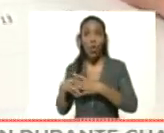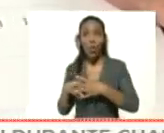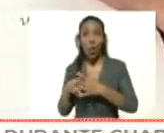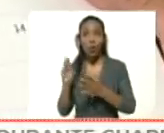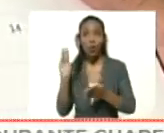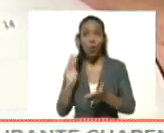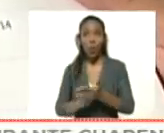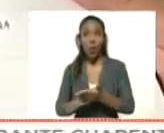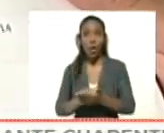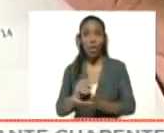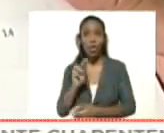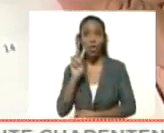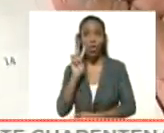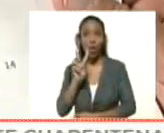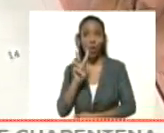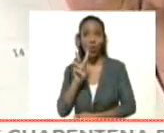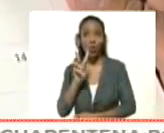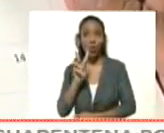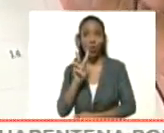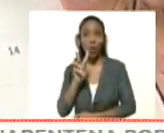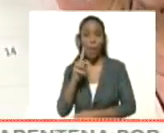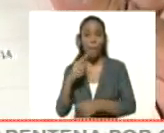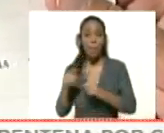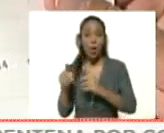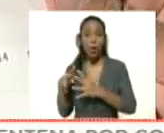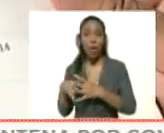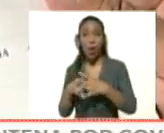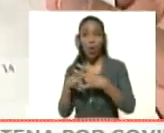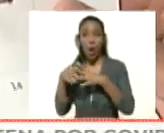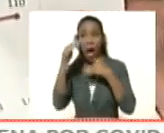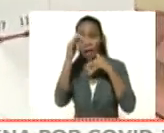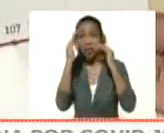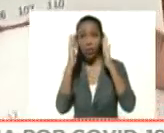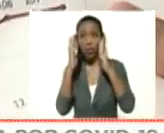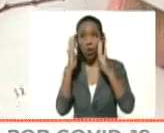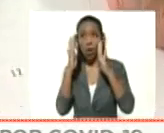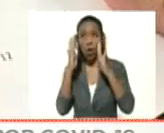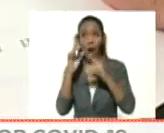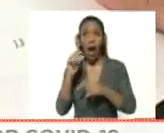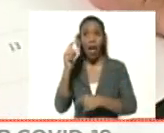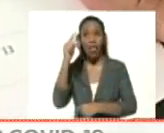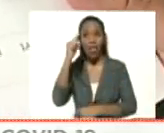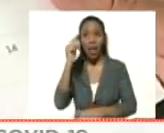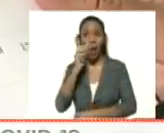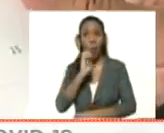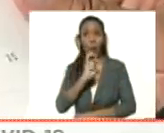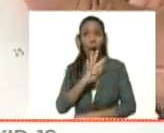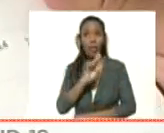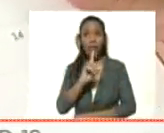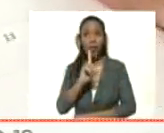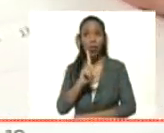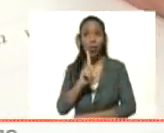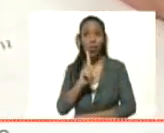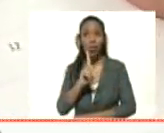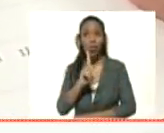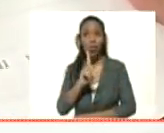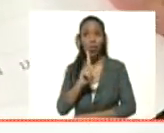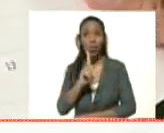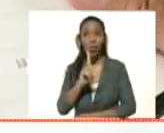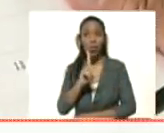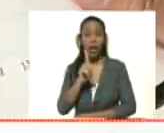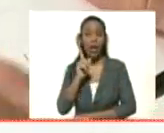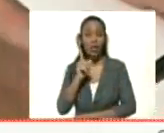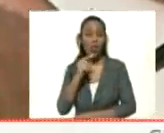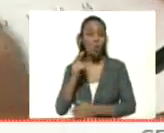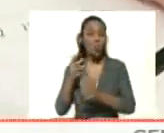pone día 2, pero Estados Unidos empezó a atender sus casos el día 41. Es